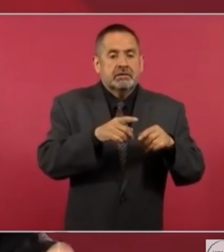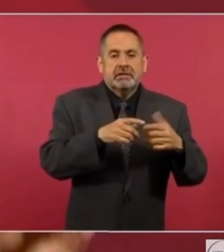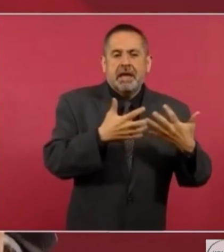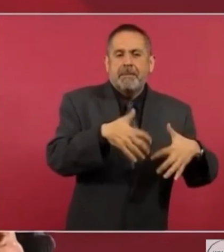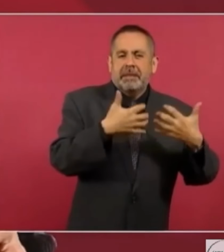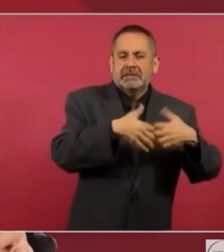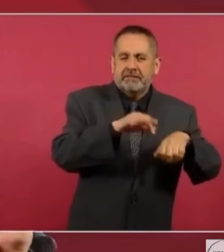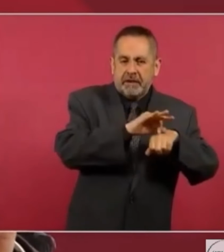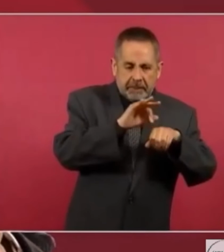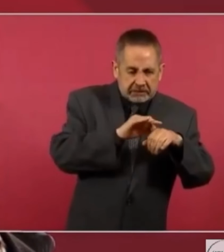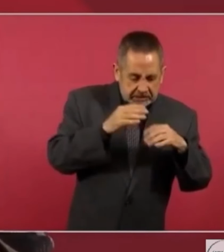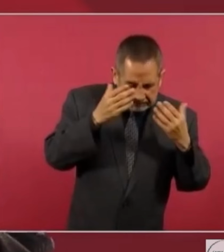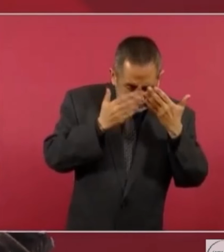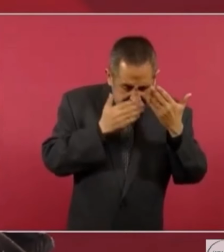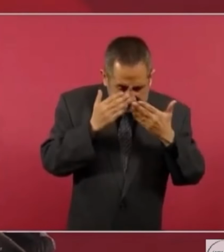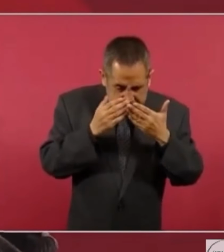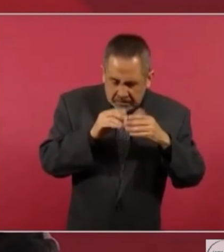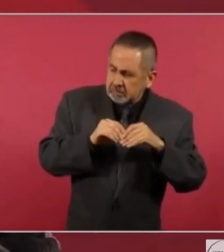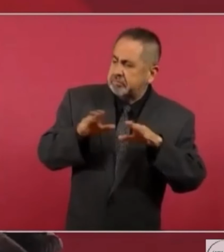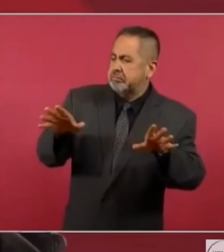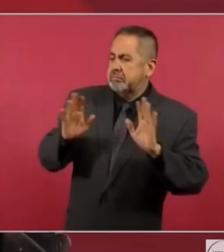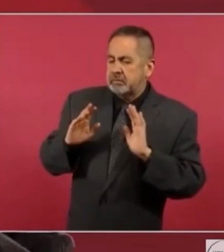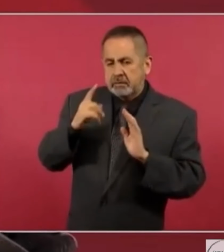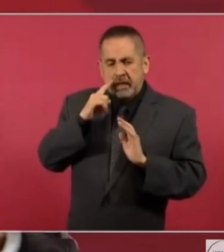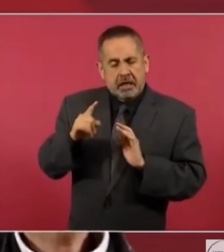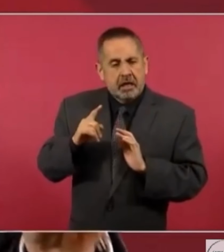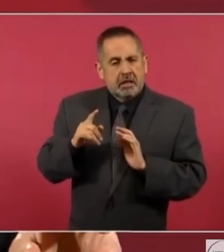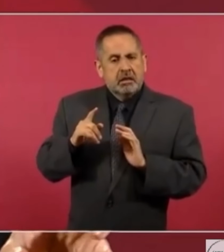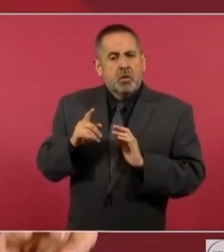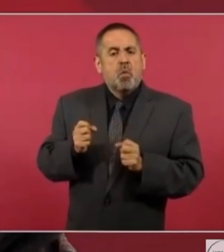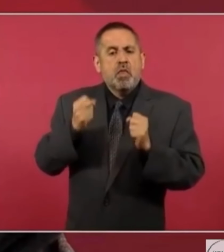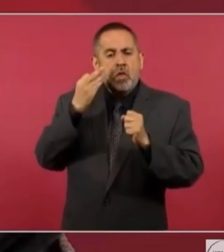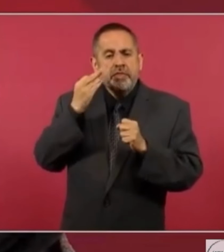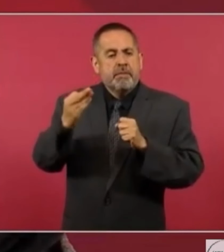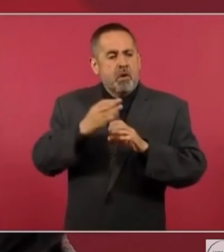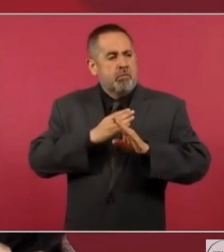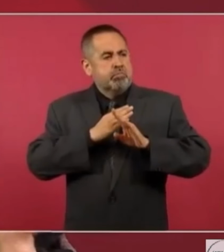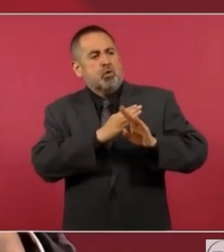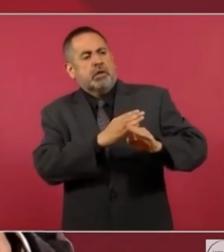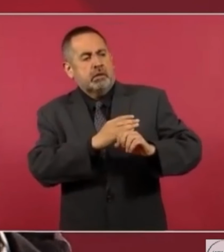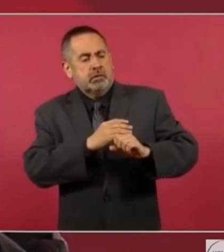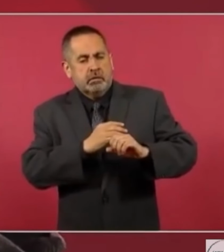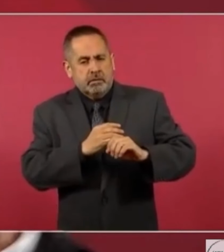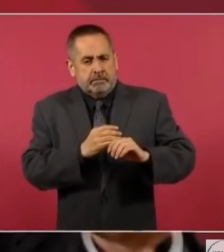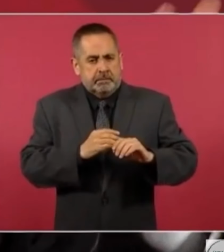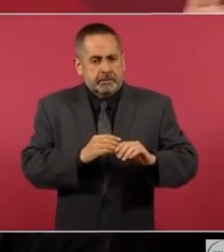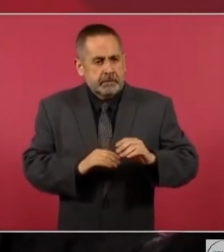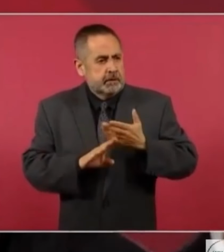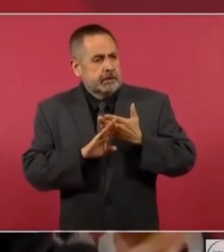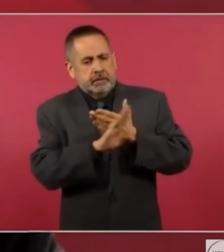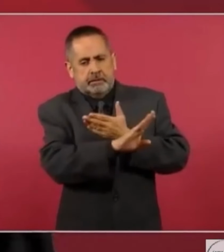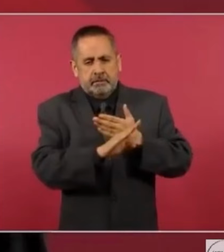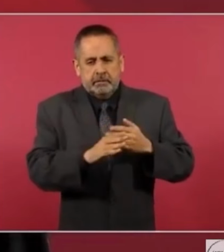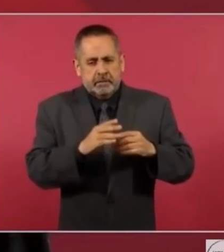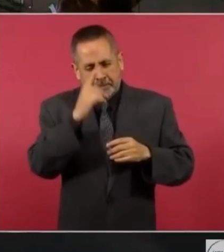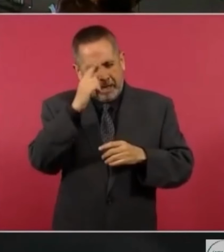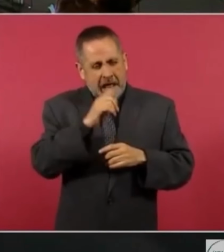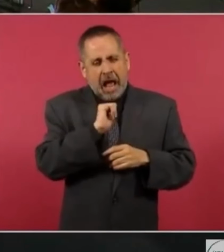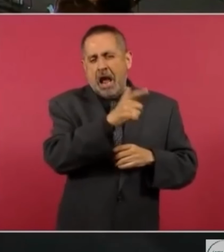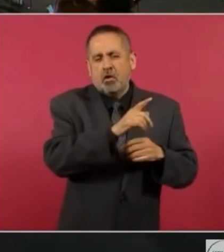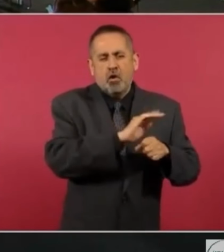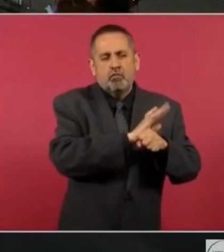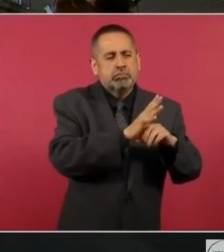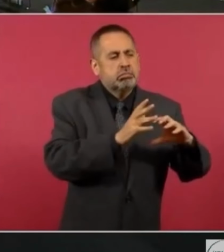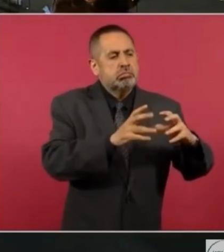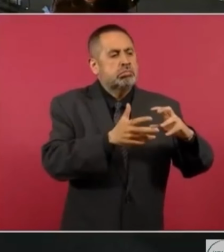farmacéuticas han hecho para apreciar qué tan protectora es la vacuna contra una variante